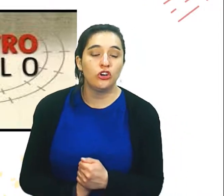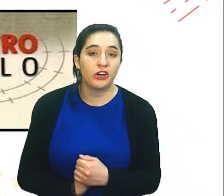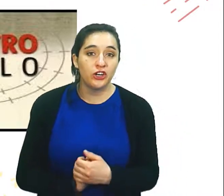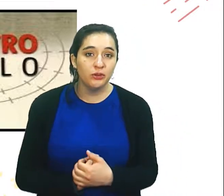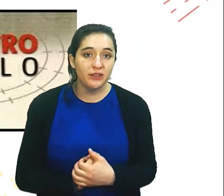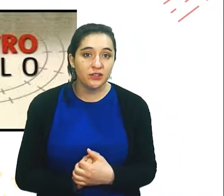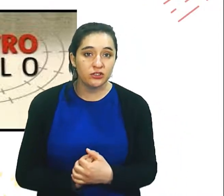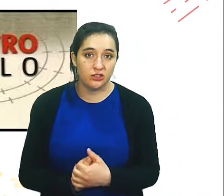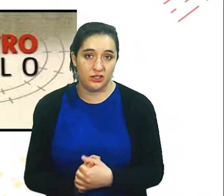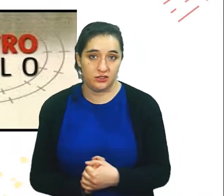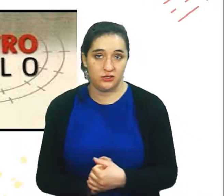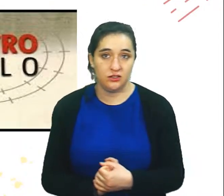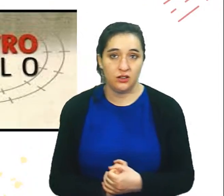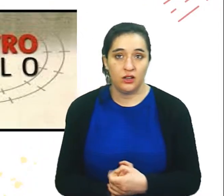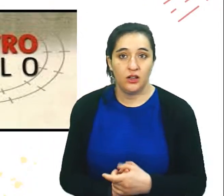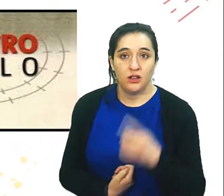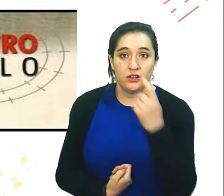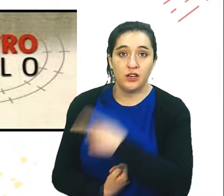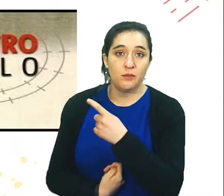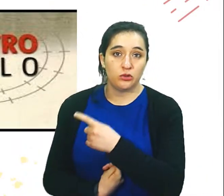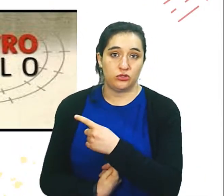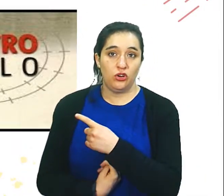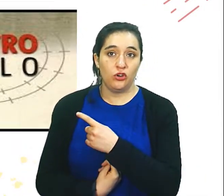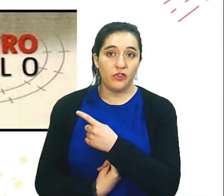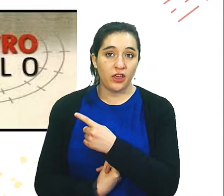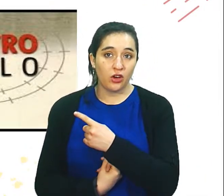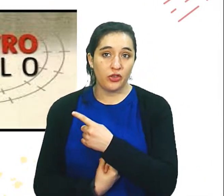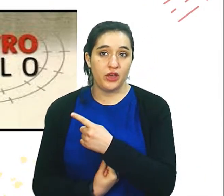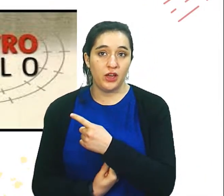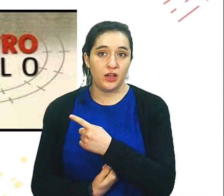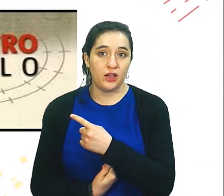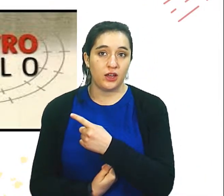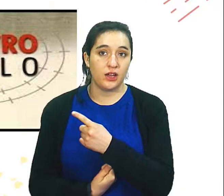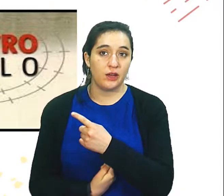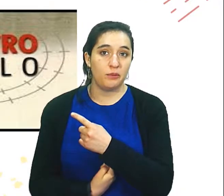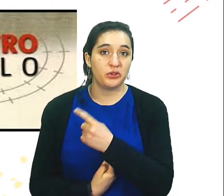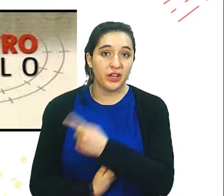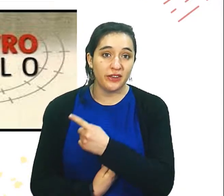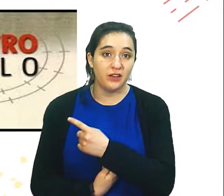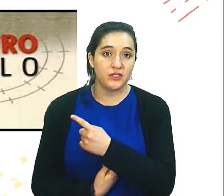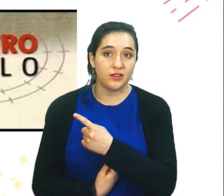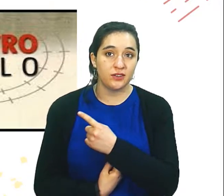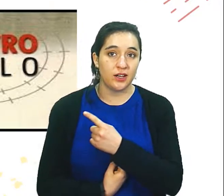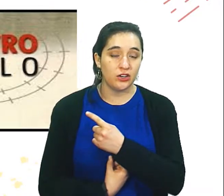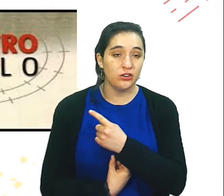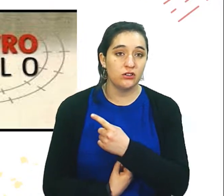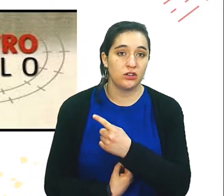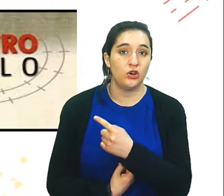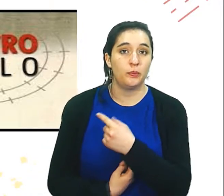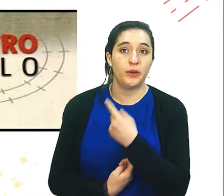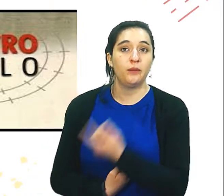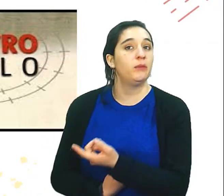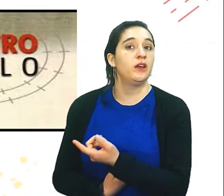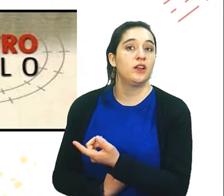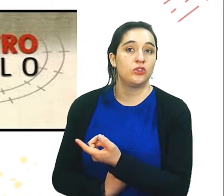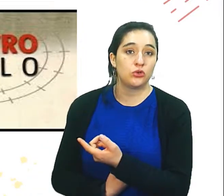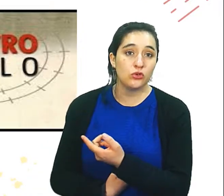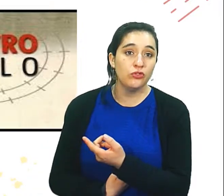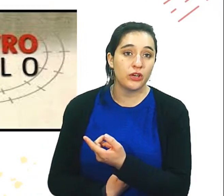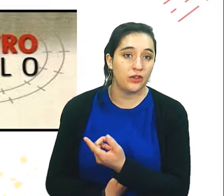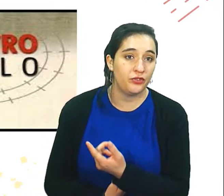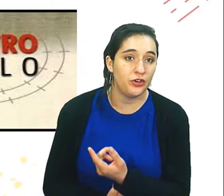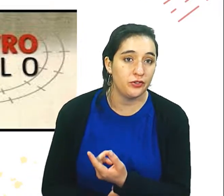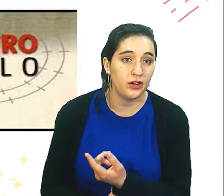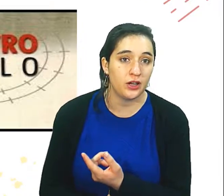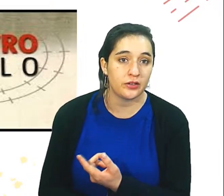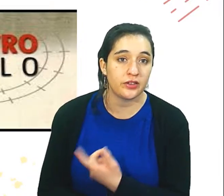coloco recomendaciones. Tenemos los videos de postales del Bicentenario, que los pueden ver en YouTube,